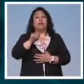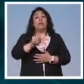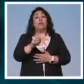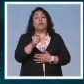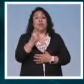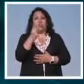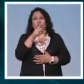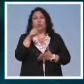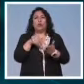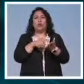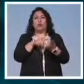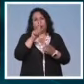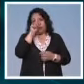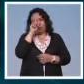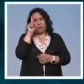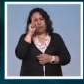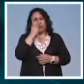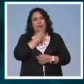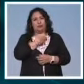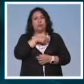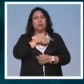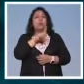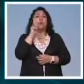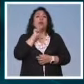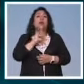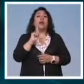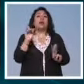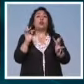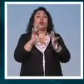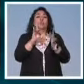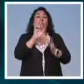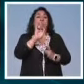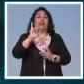Canal 22, desde Madrid, España, Francina Islas, corresponsal.